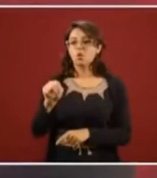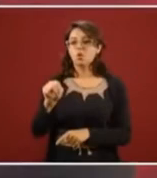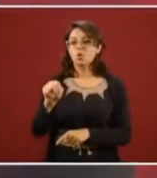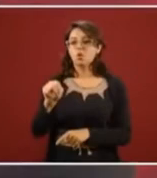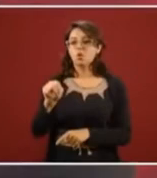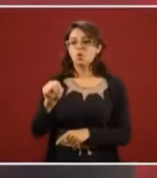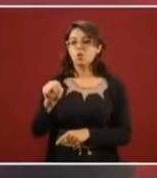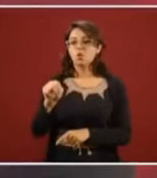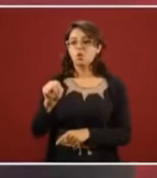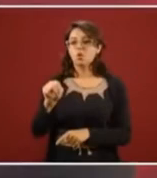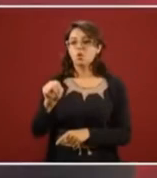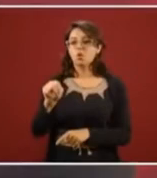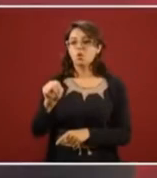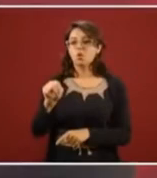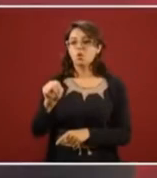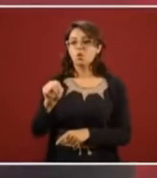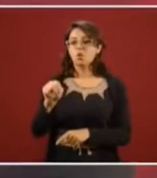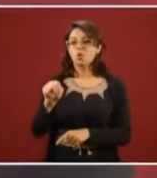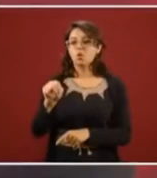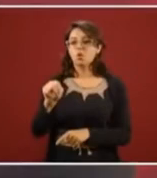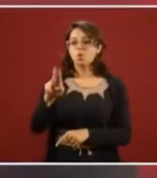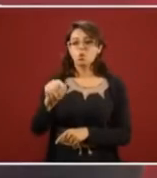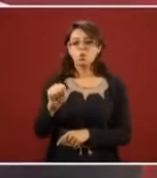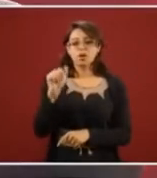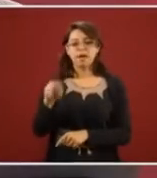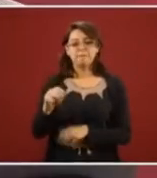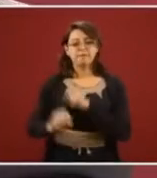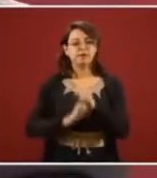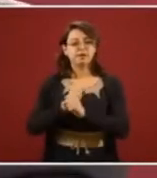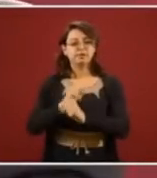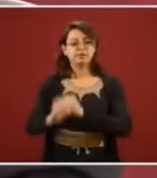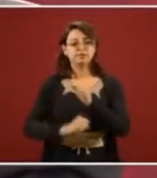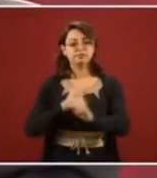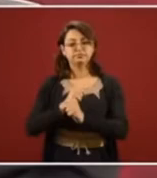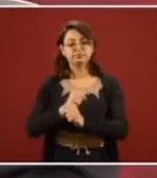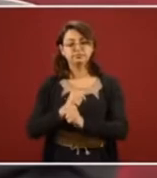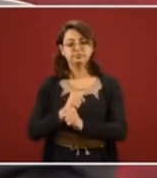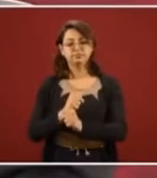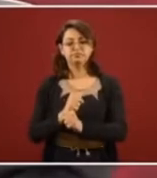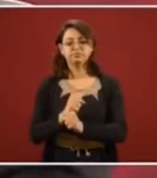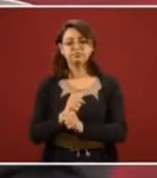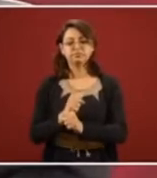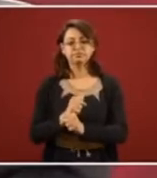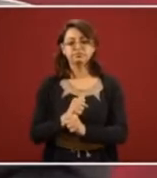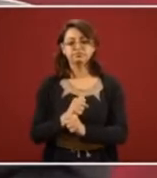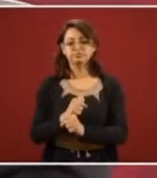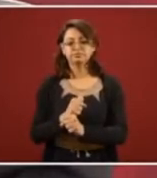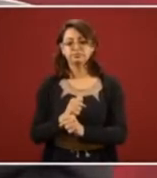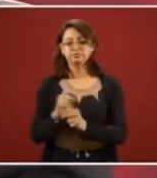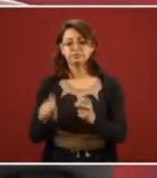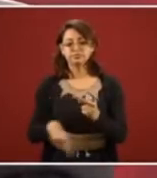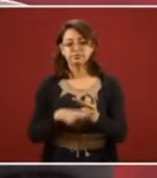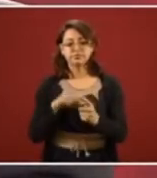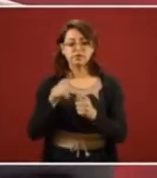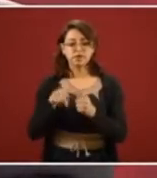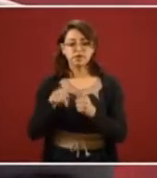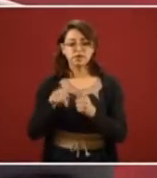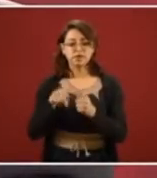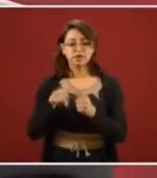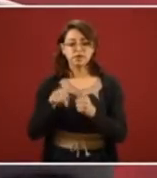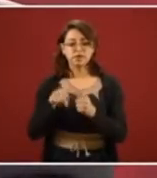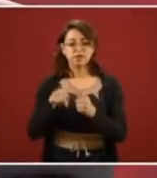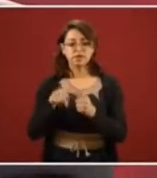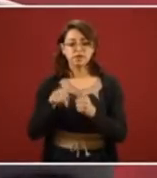una más pensado index carmen tías la capita de economía